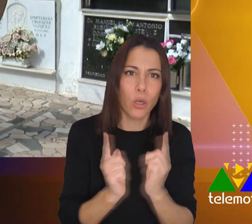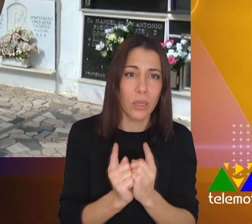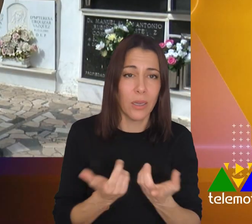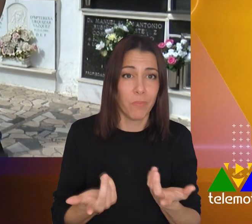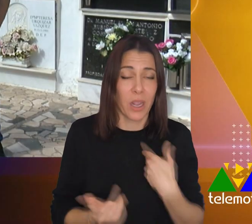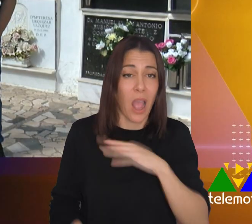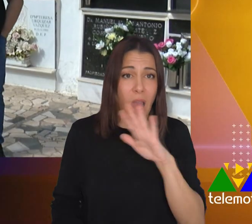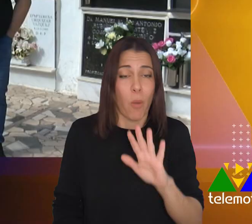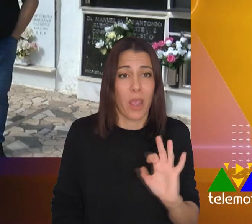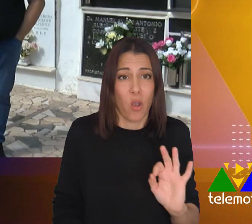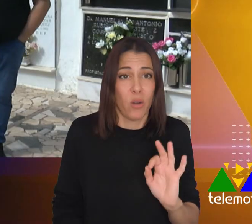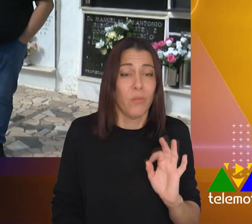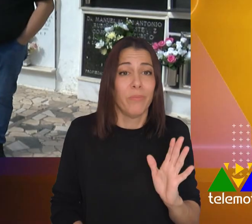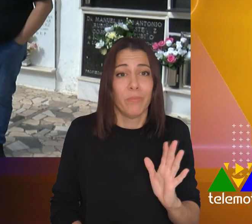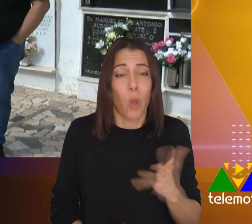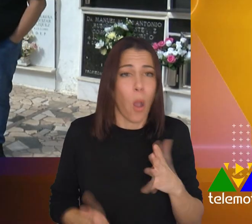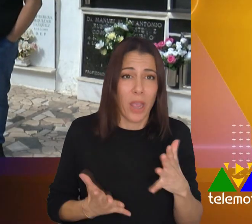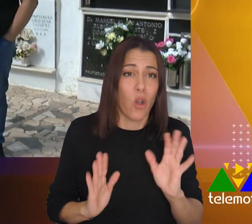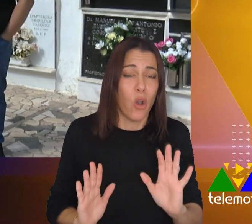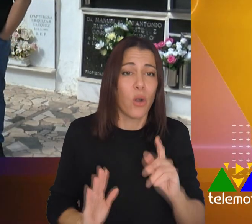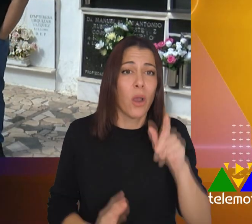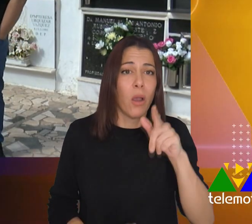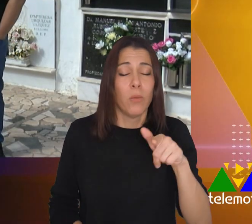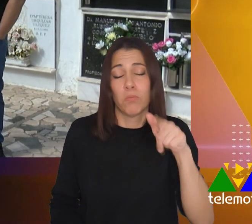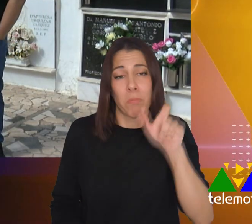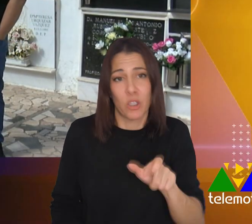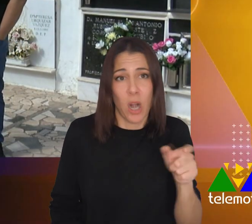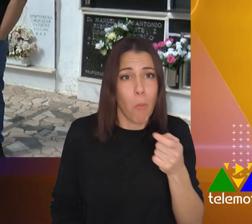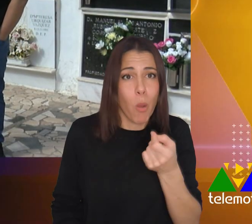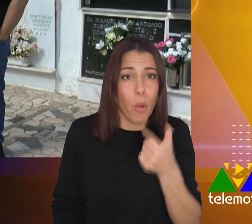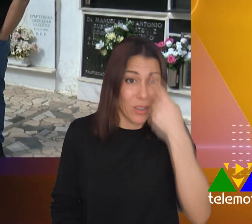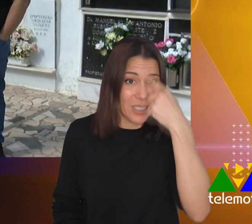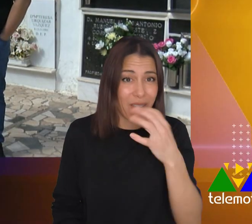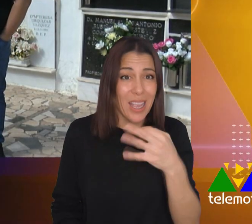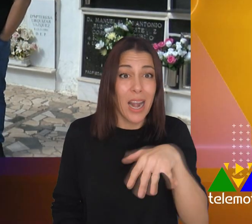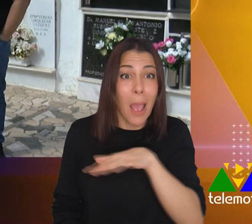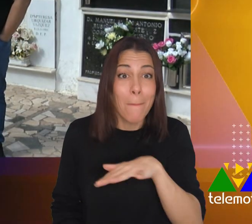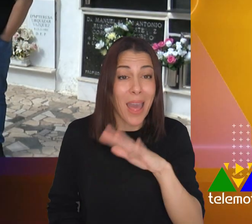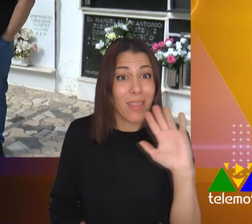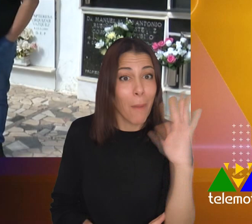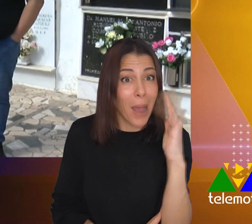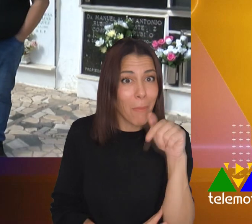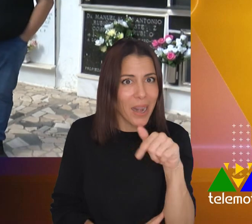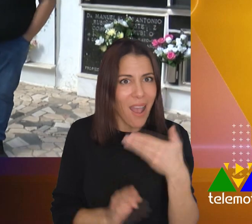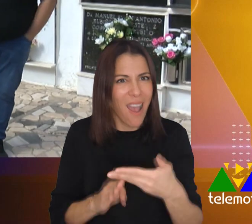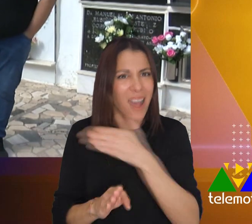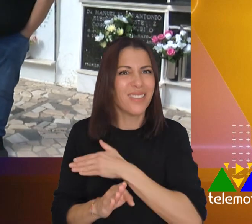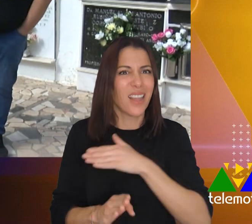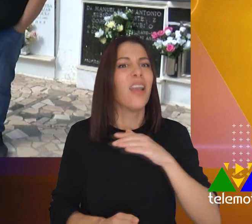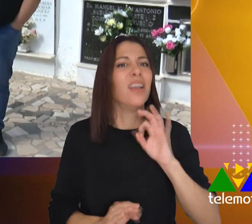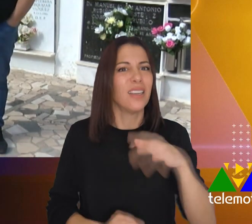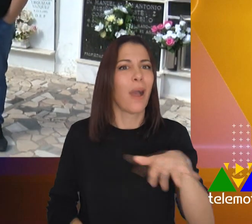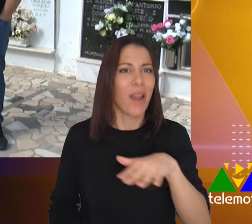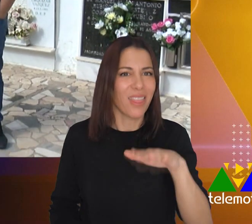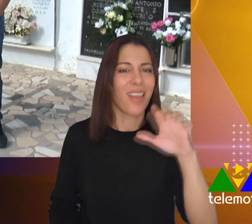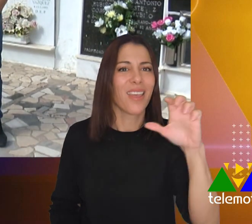Y a lo mejor hoy nadie, muy poca gente sabe que la plaza de las Palmeras es Gaspar Esteban, porque además la plaza es muy